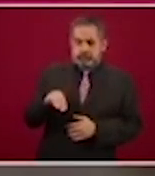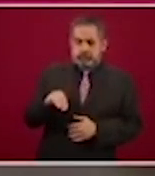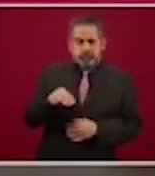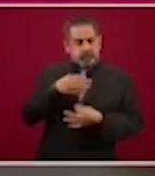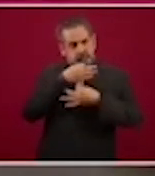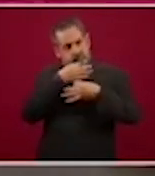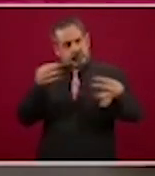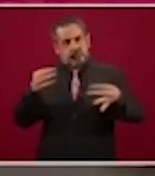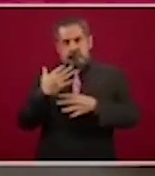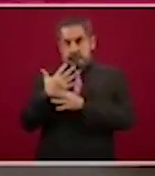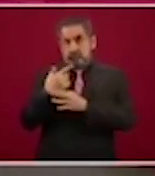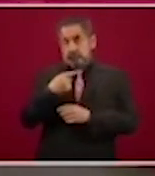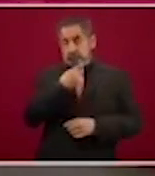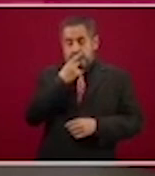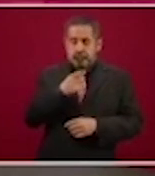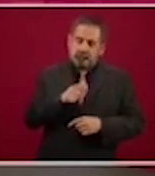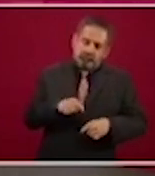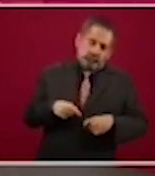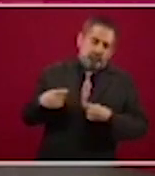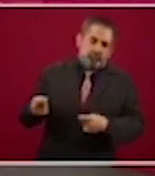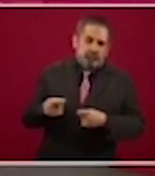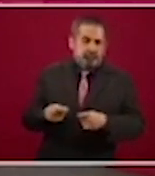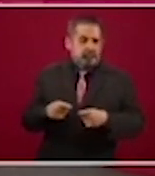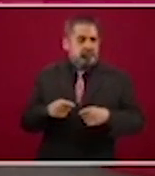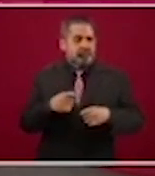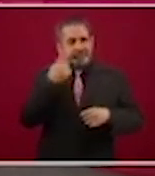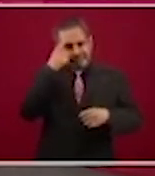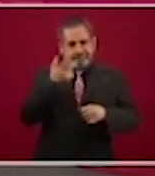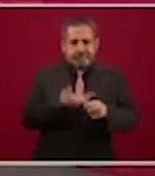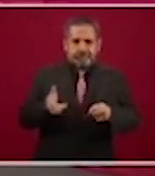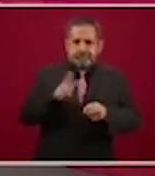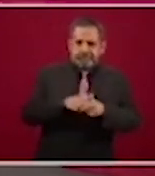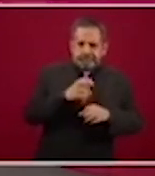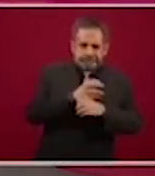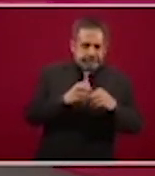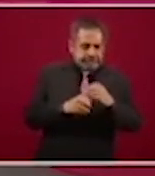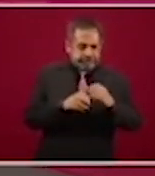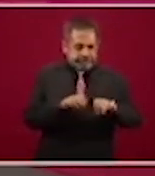informó que va a entregar equipo médico